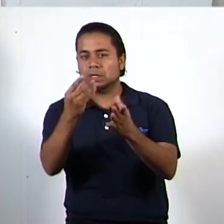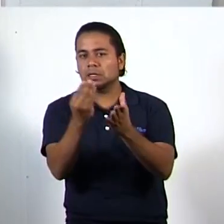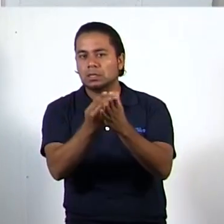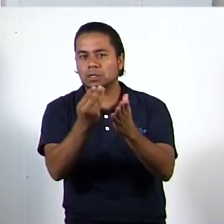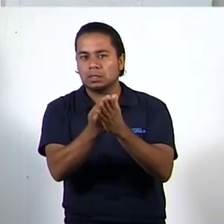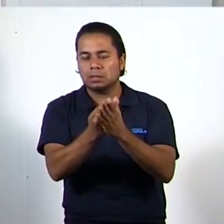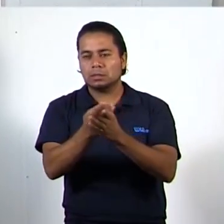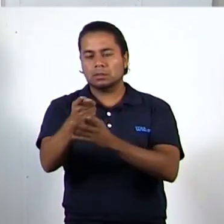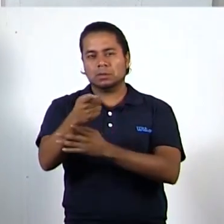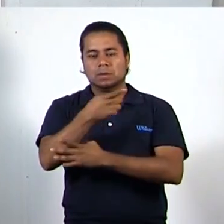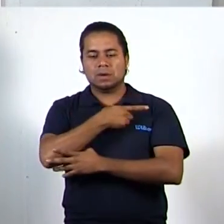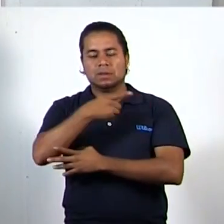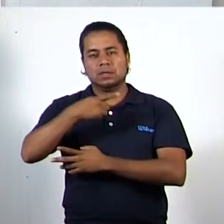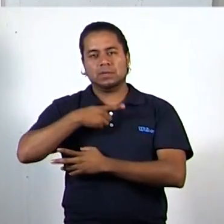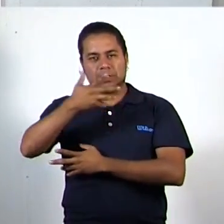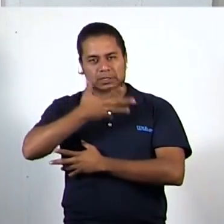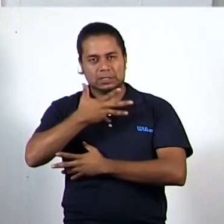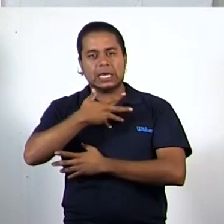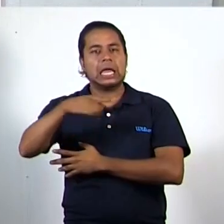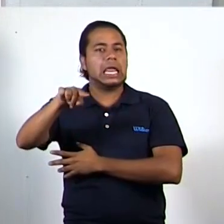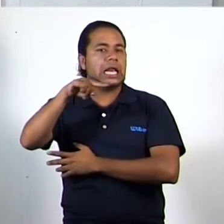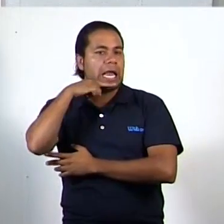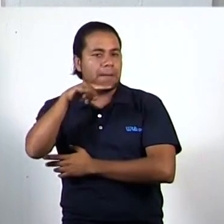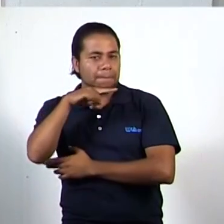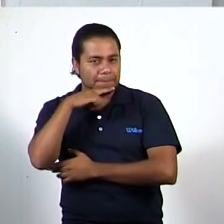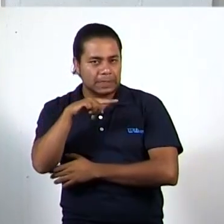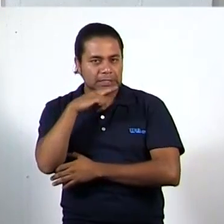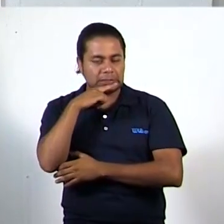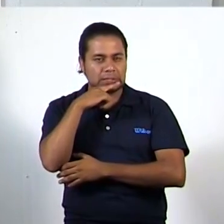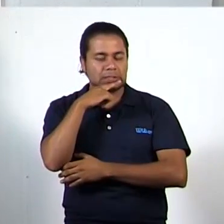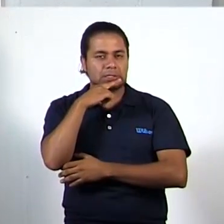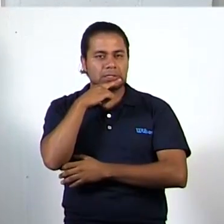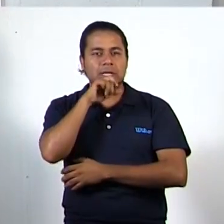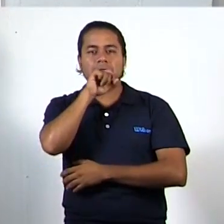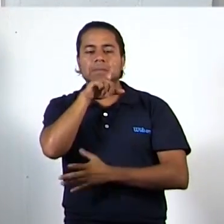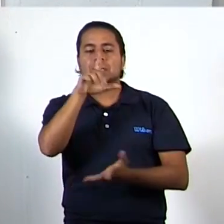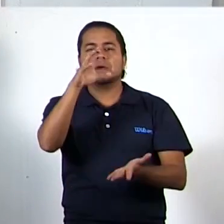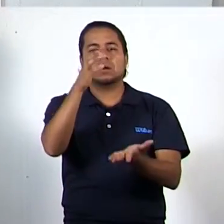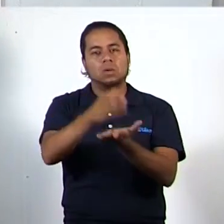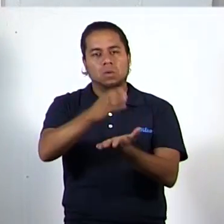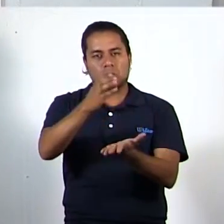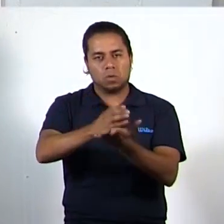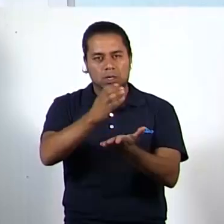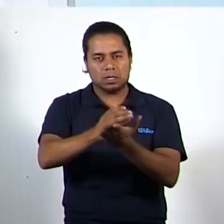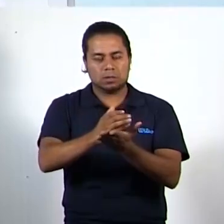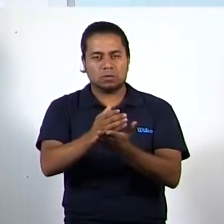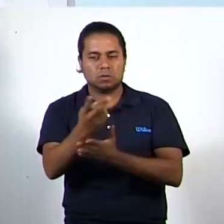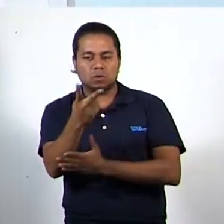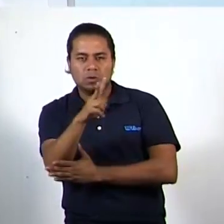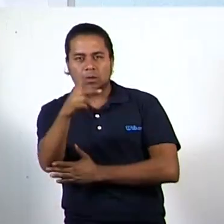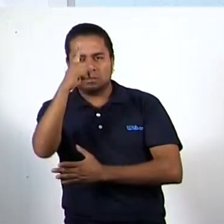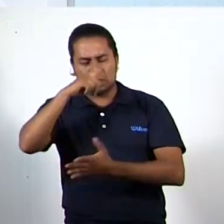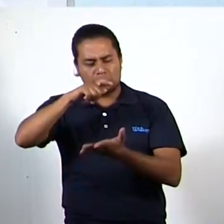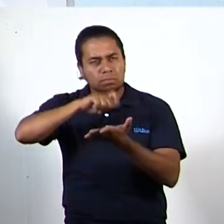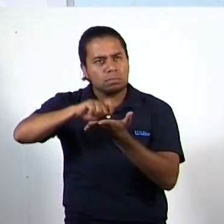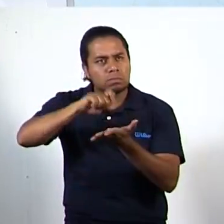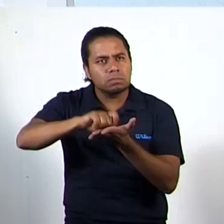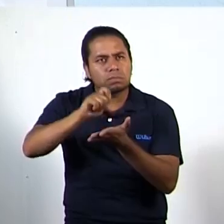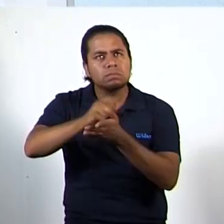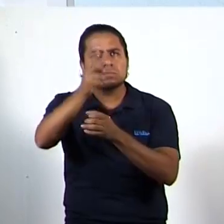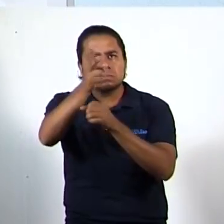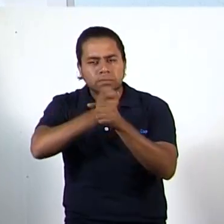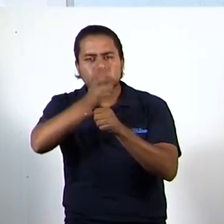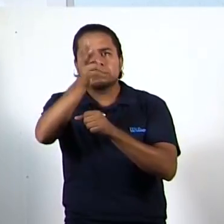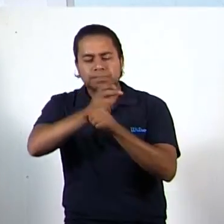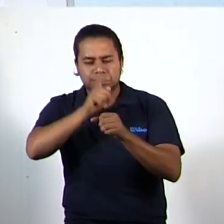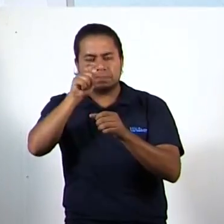puedas contar con un lápiz y un cuaderno. Esto te servirá para ir registrando durante